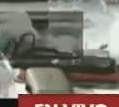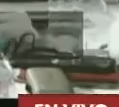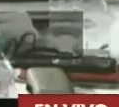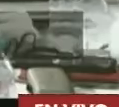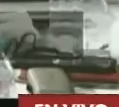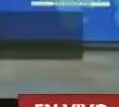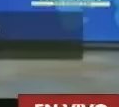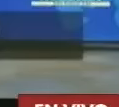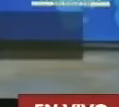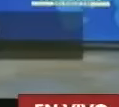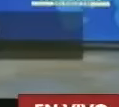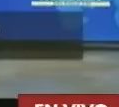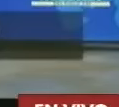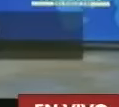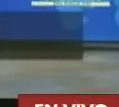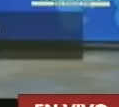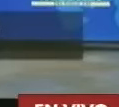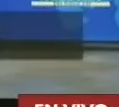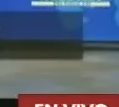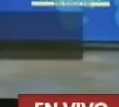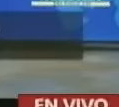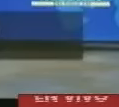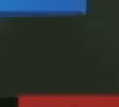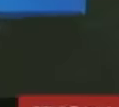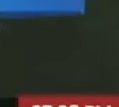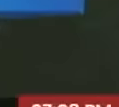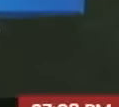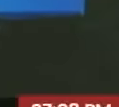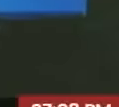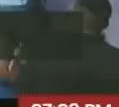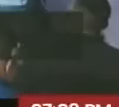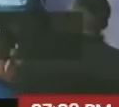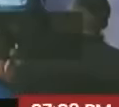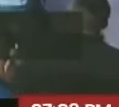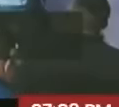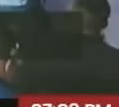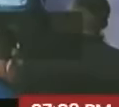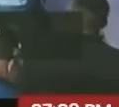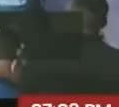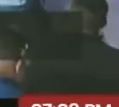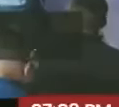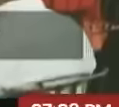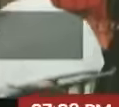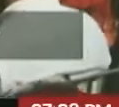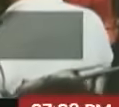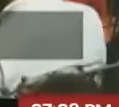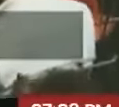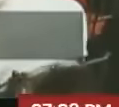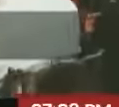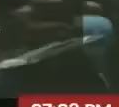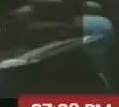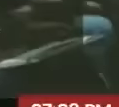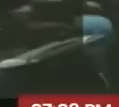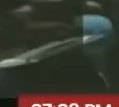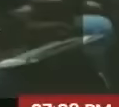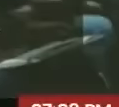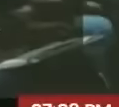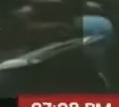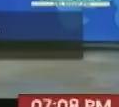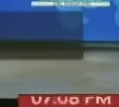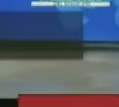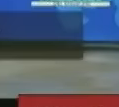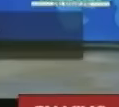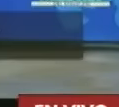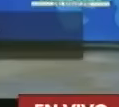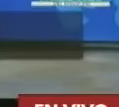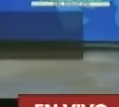Ya hoy, 16 de mayo del año 2024, la esperanza está en la calle, el